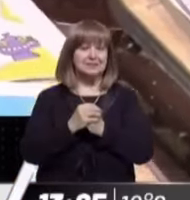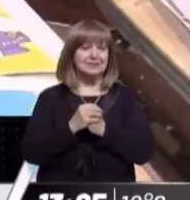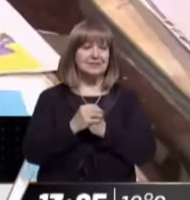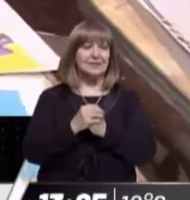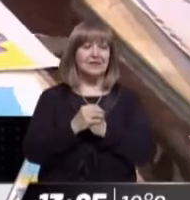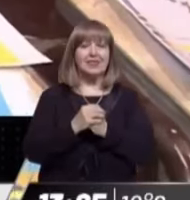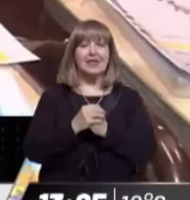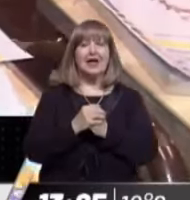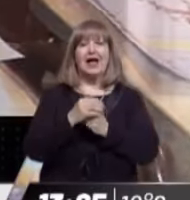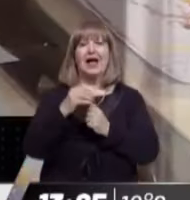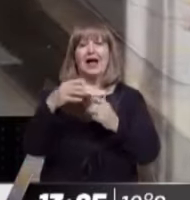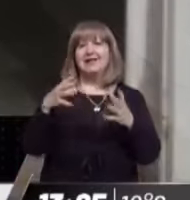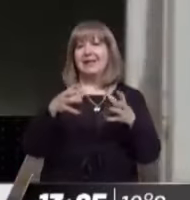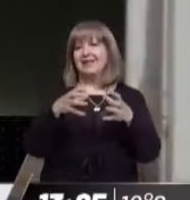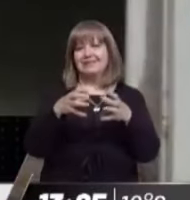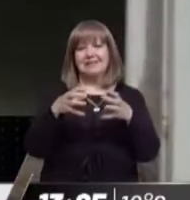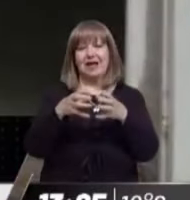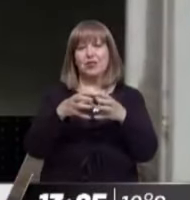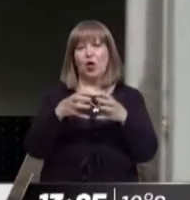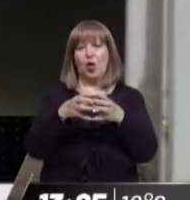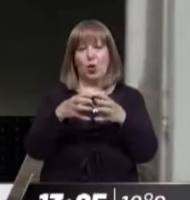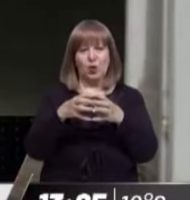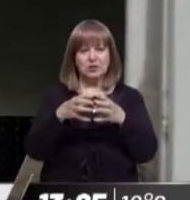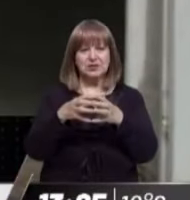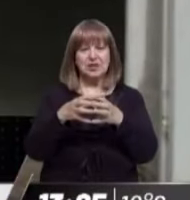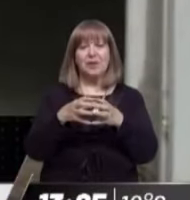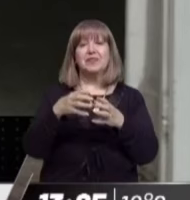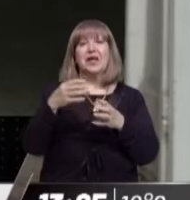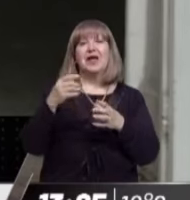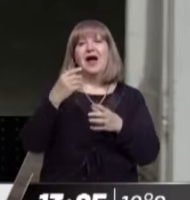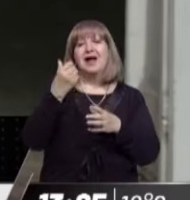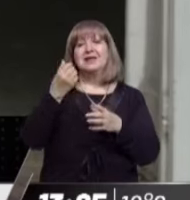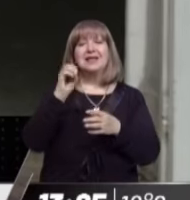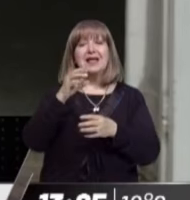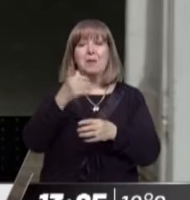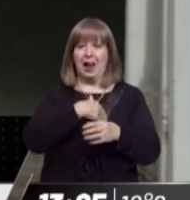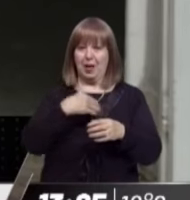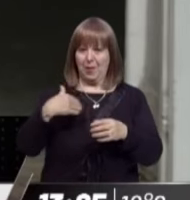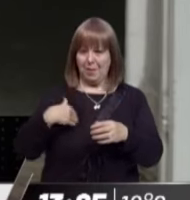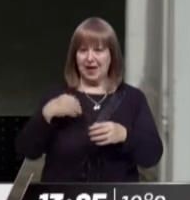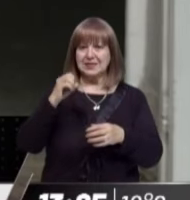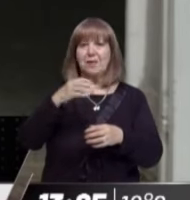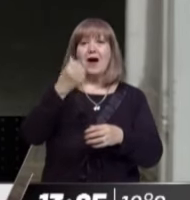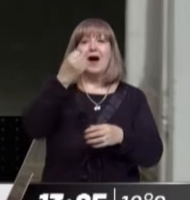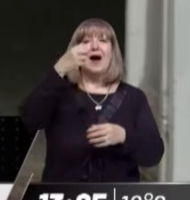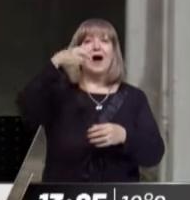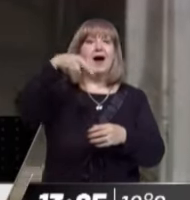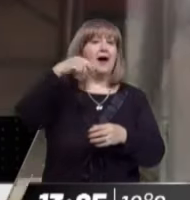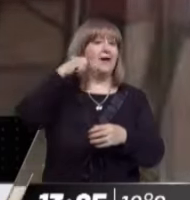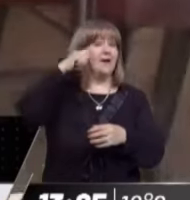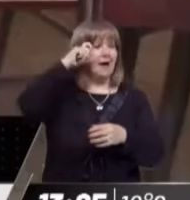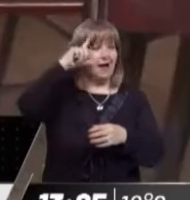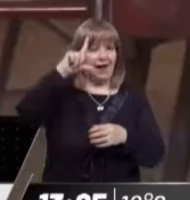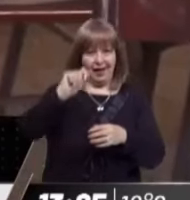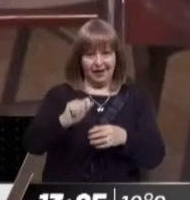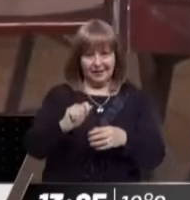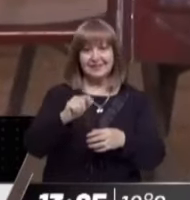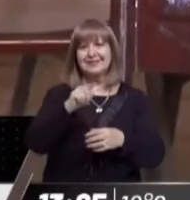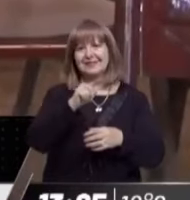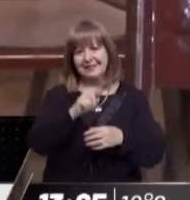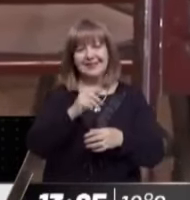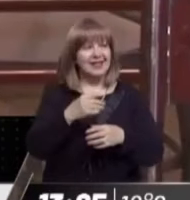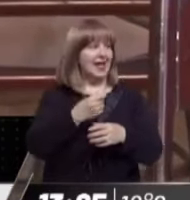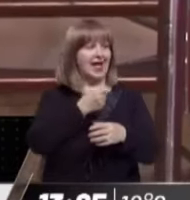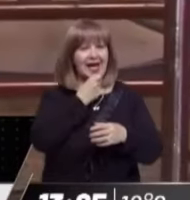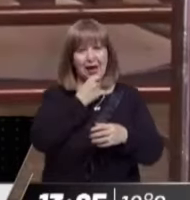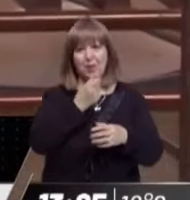curso, está todo, está Morena, está Clarita, está Viviana y está Ángela, que es su mamá, que por supuesto la acompaña en todo. Un ejemplo, chicas, para Mendoza, así que nos encantó